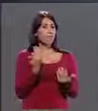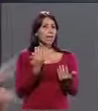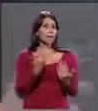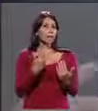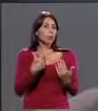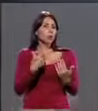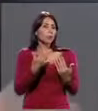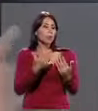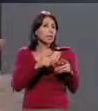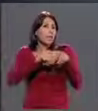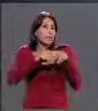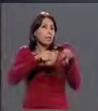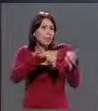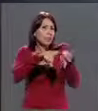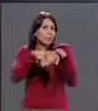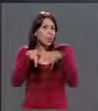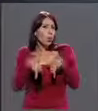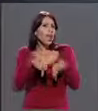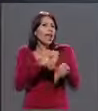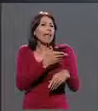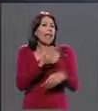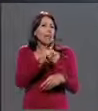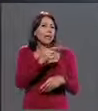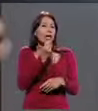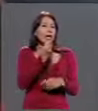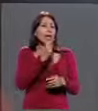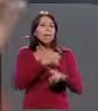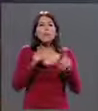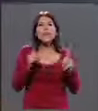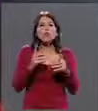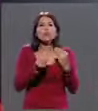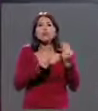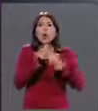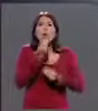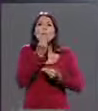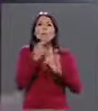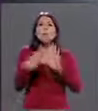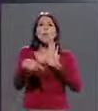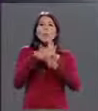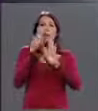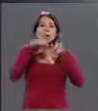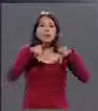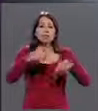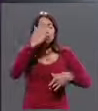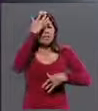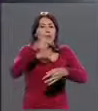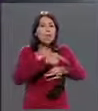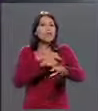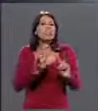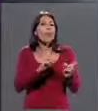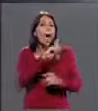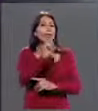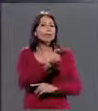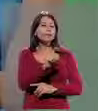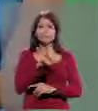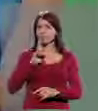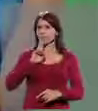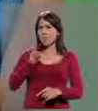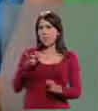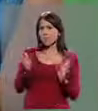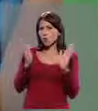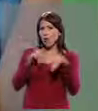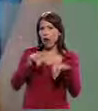que cada dieta verdad depende de la persona que es muy específica pero cuáles son esas comidas prohibidas para las personas con diabetes pues realmente